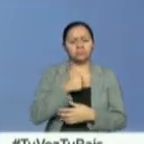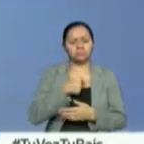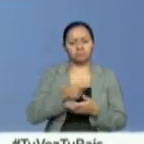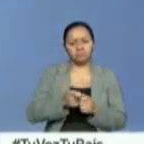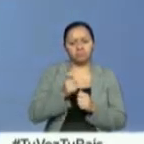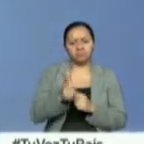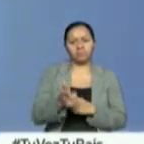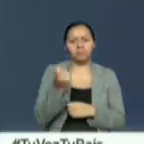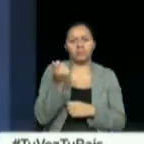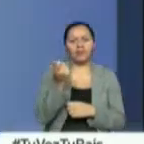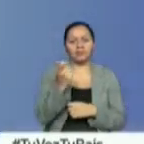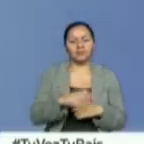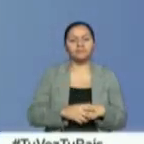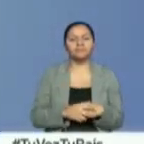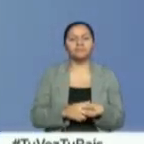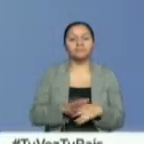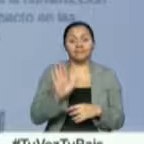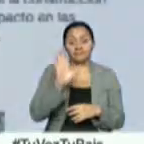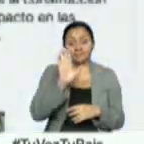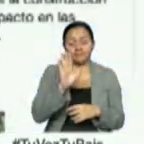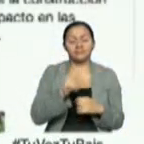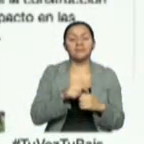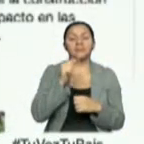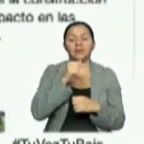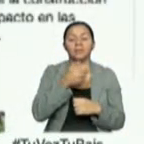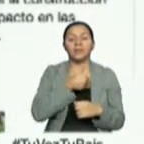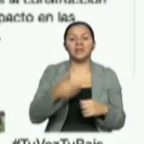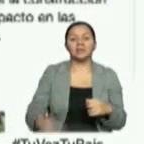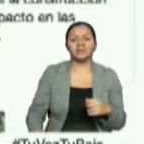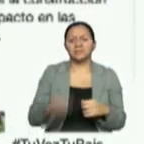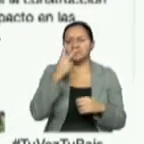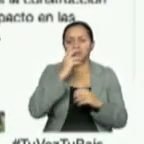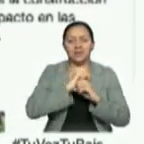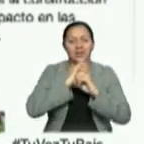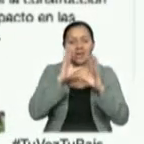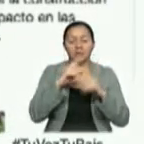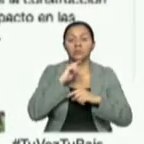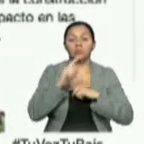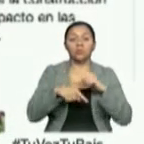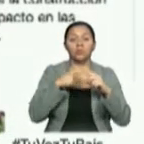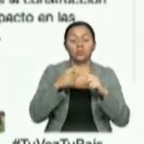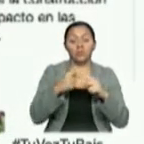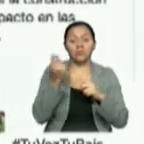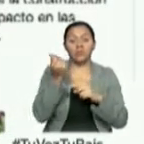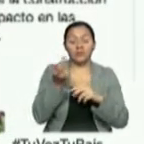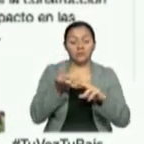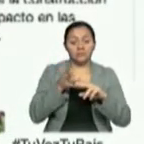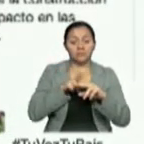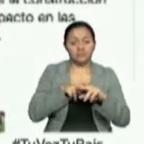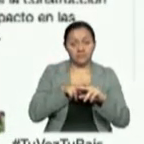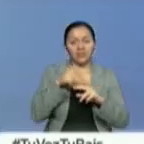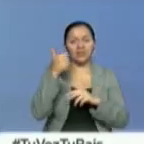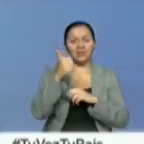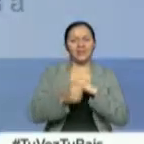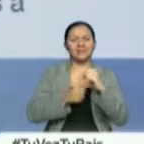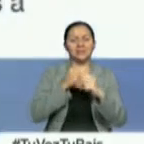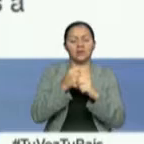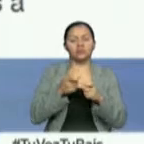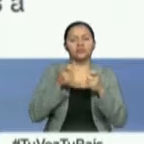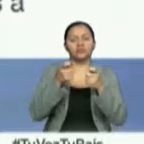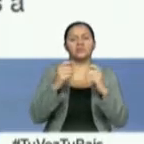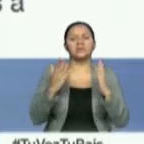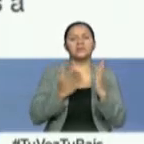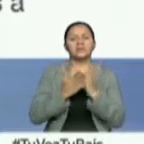persona sostuvo durán a lo que el jefe de estado respondió a diferencia de capital en el banco en diez años la casa brinda el servicio